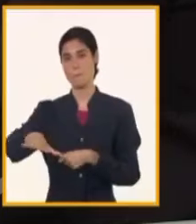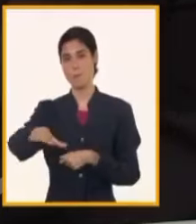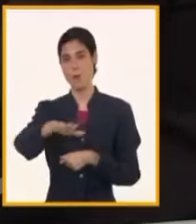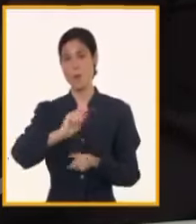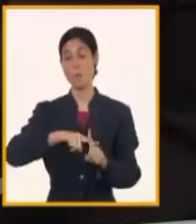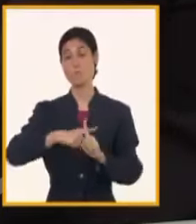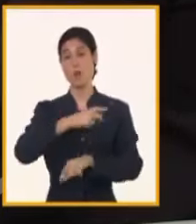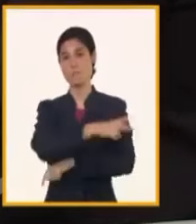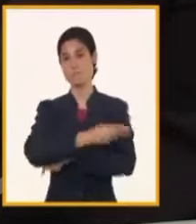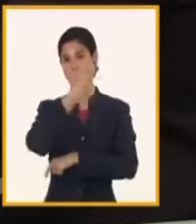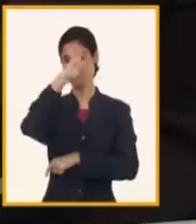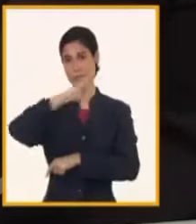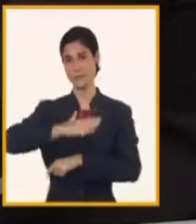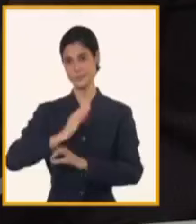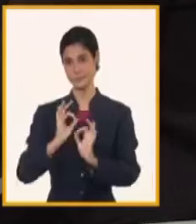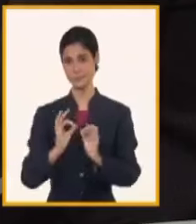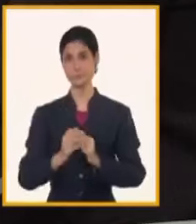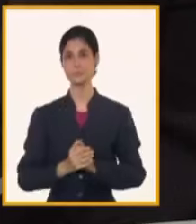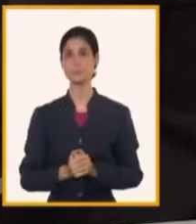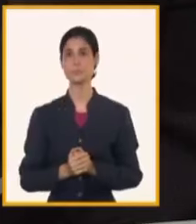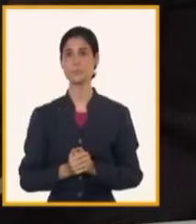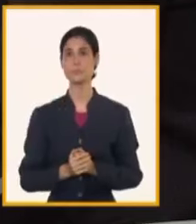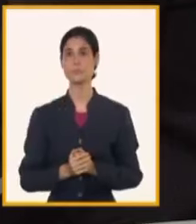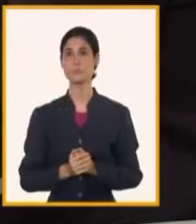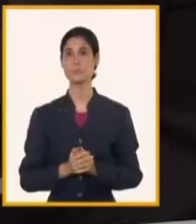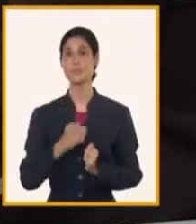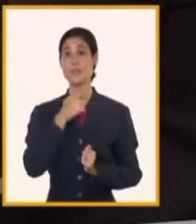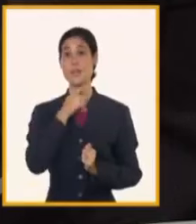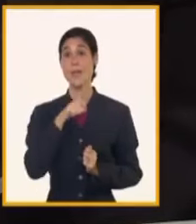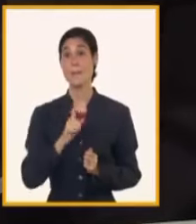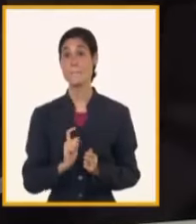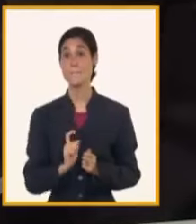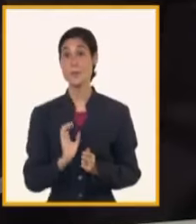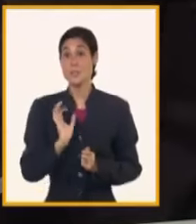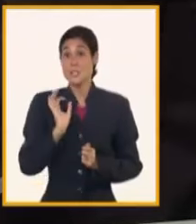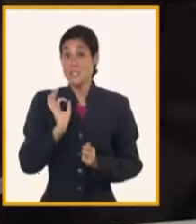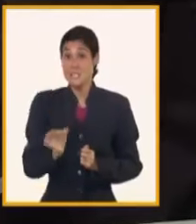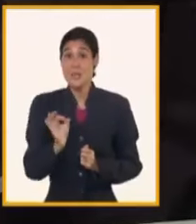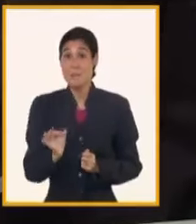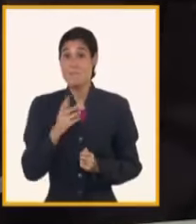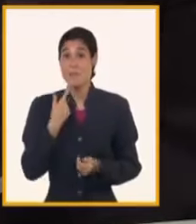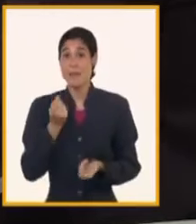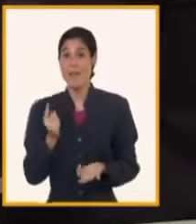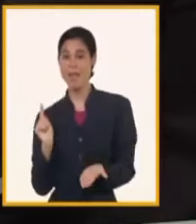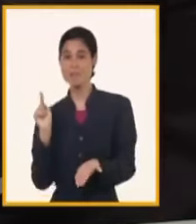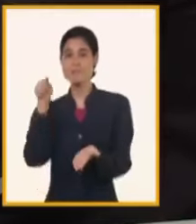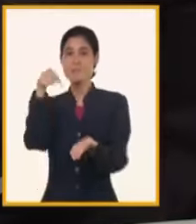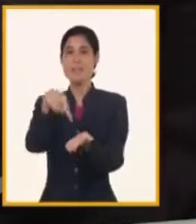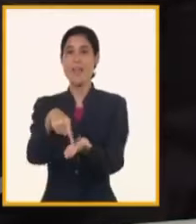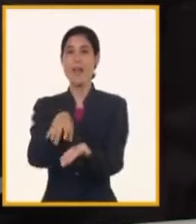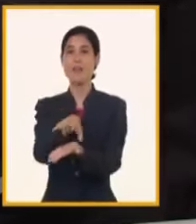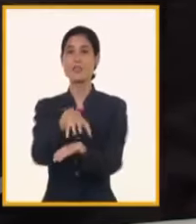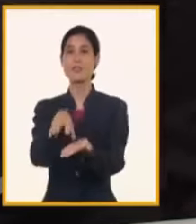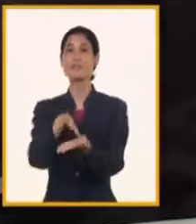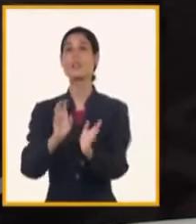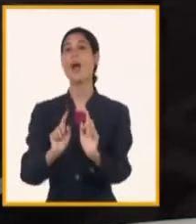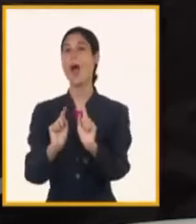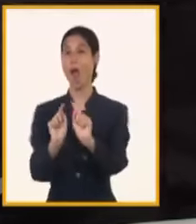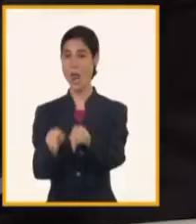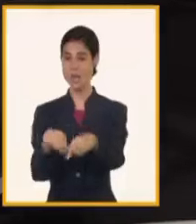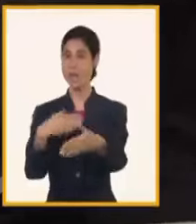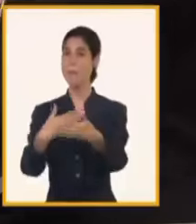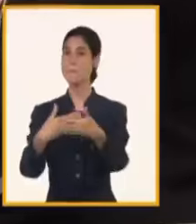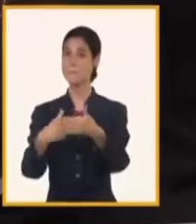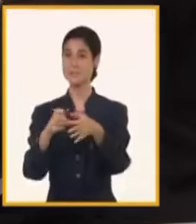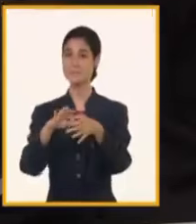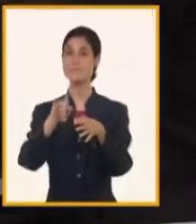Francia pero casi siempre terminamos en guitera ahí se resuelve casi siempre vamos a guitera cuando guitera se va